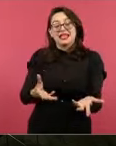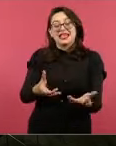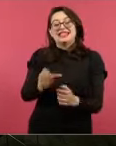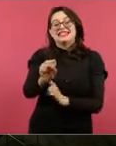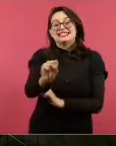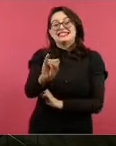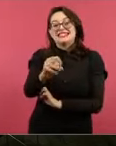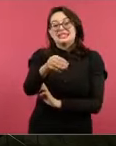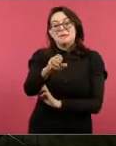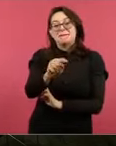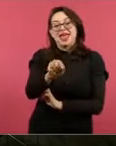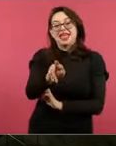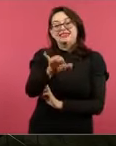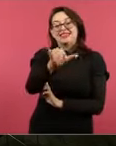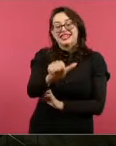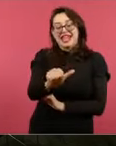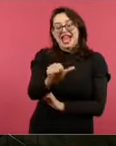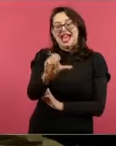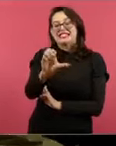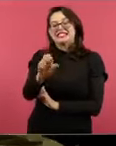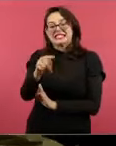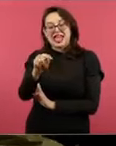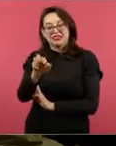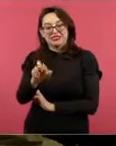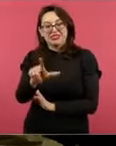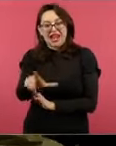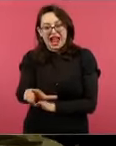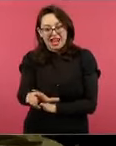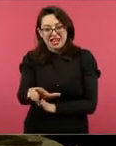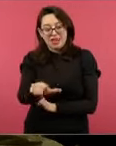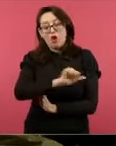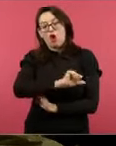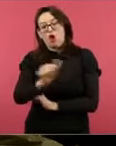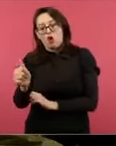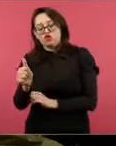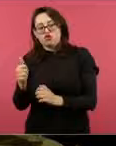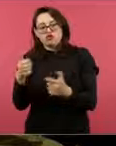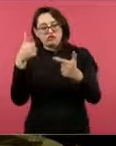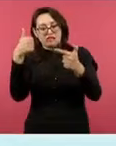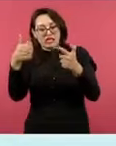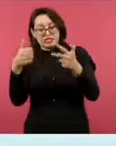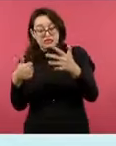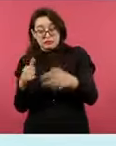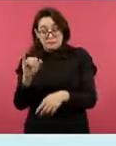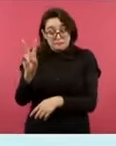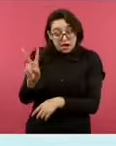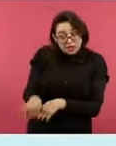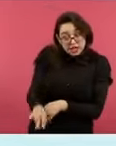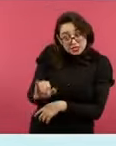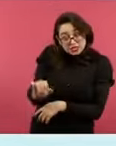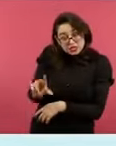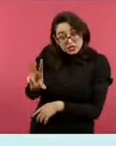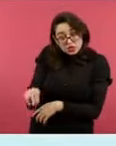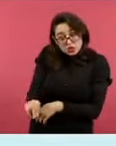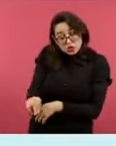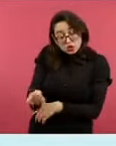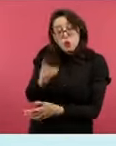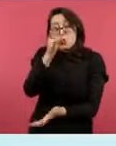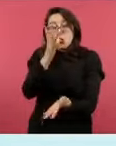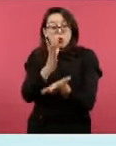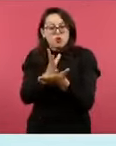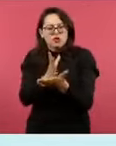y niños van a leer las otras 6 afirmaciones y van a decir si están de acuerdo con Gerardo o no. Pero no solo es decir sí o no,